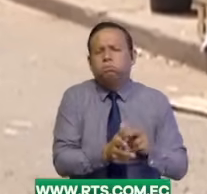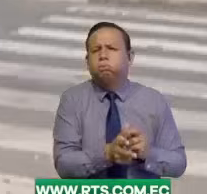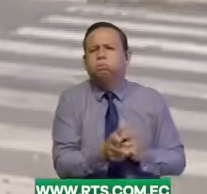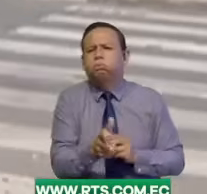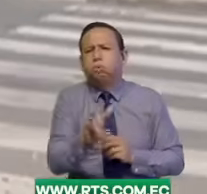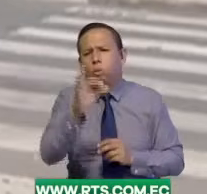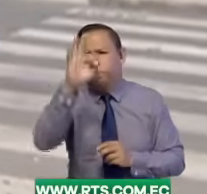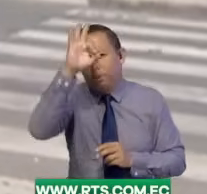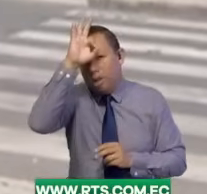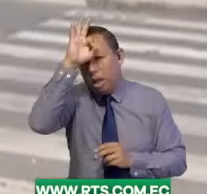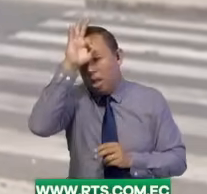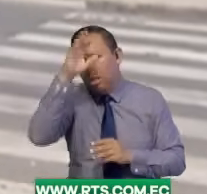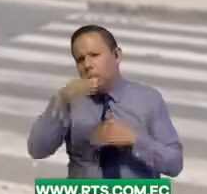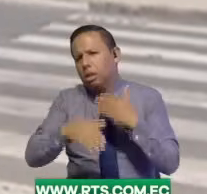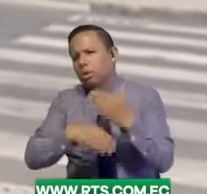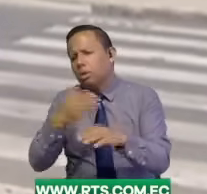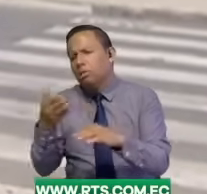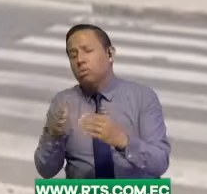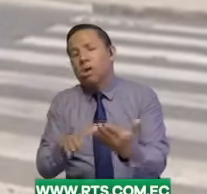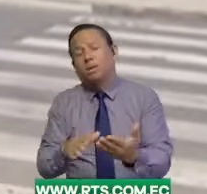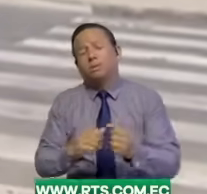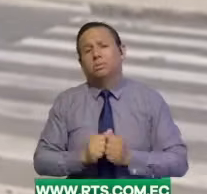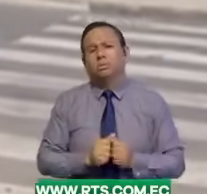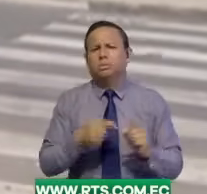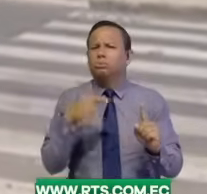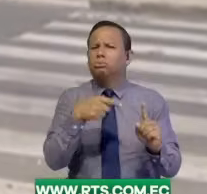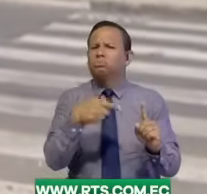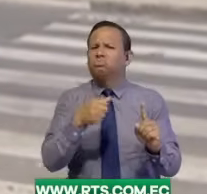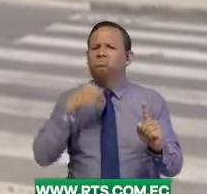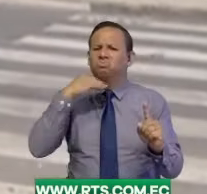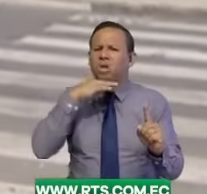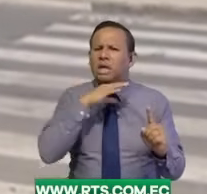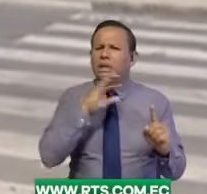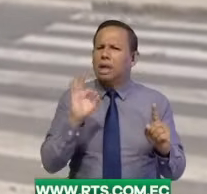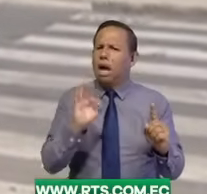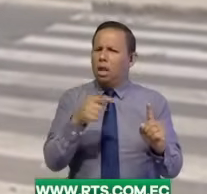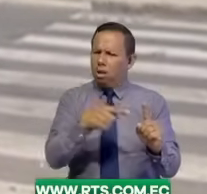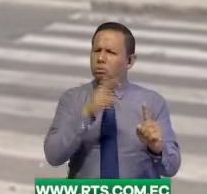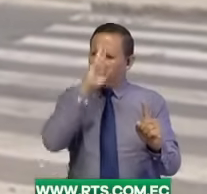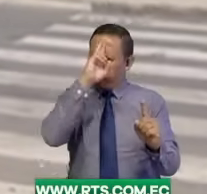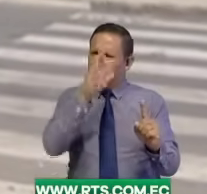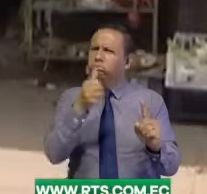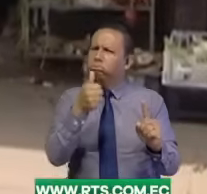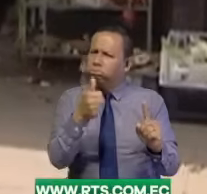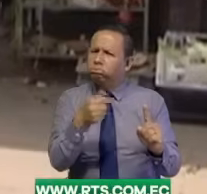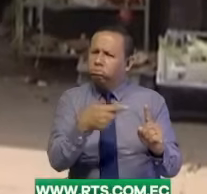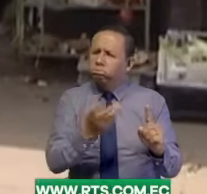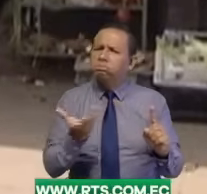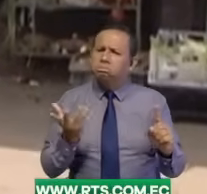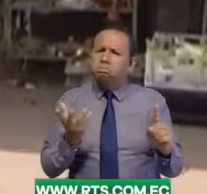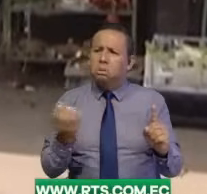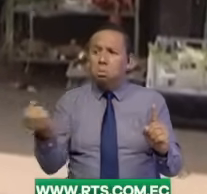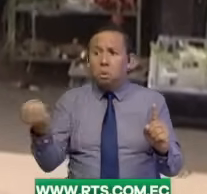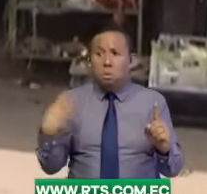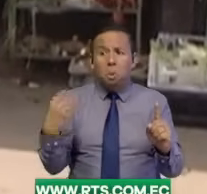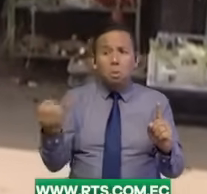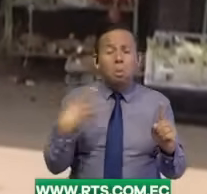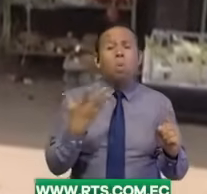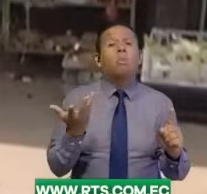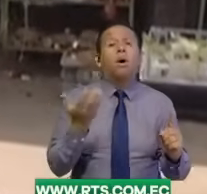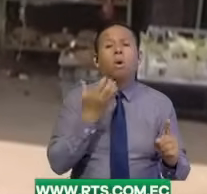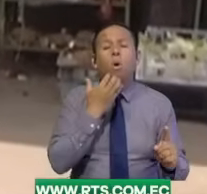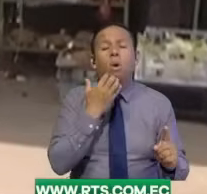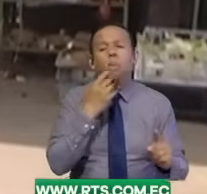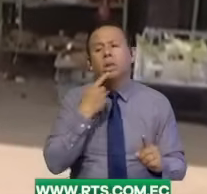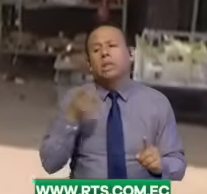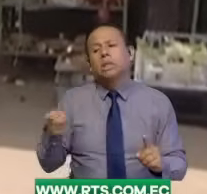falleció. ¿Para qué? Ese muchacho no fue malcriado, nada, es respetuoso, todo. Según dicen por ahí la gente que